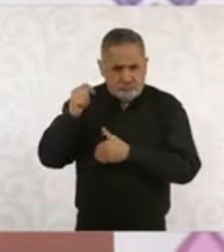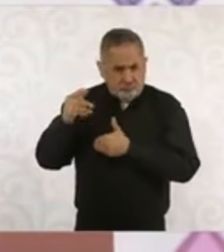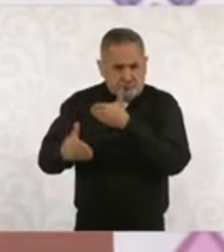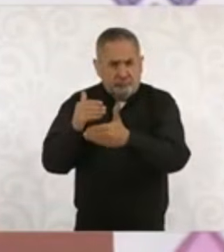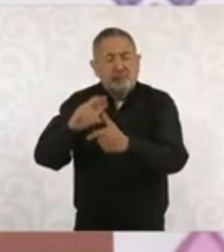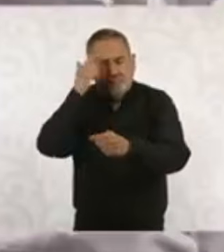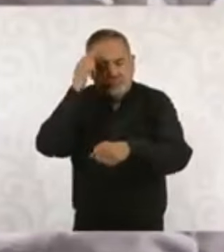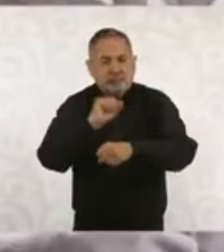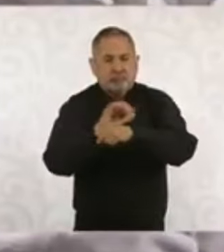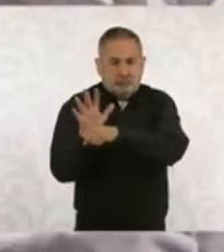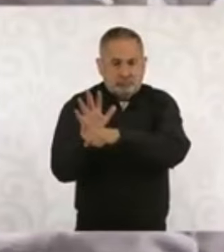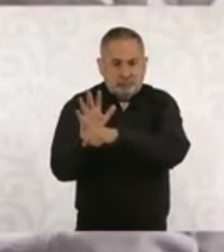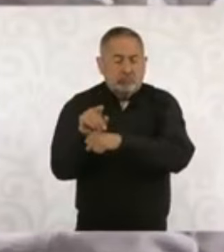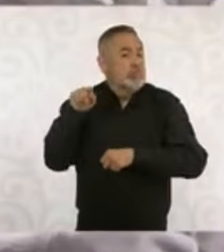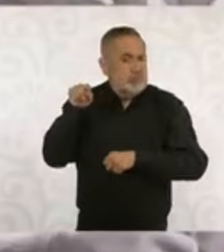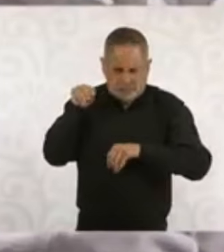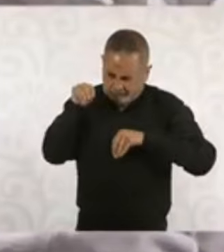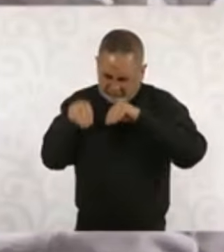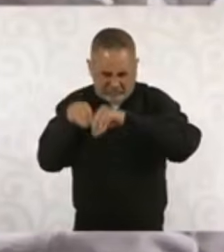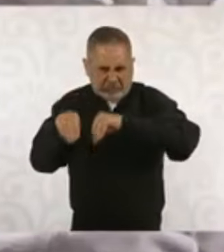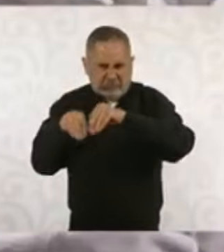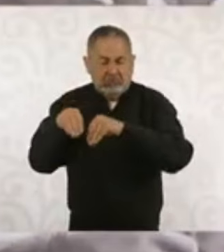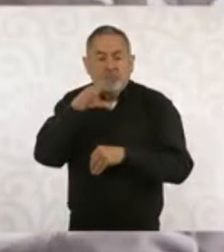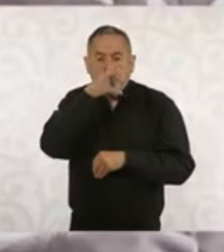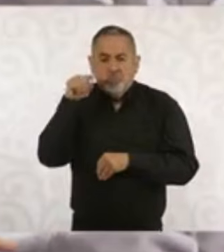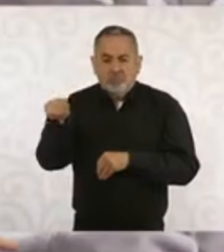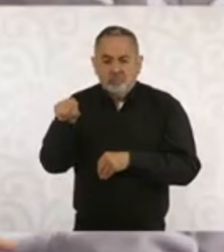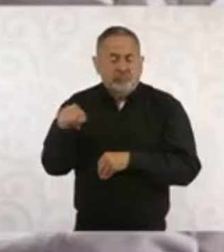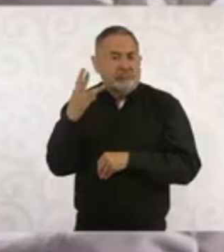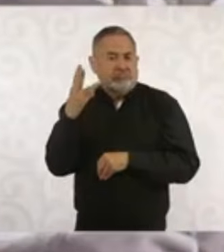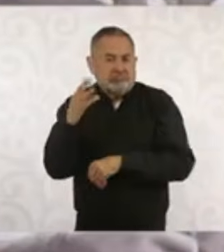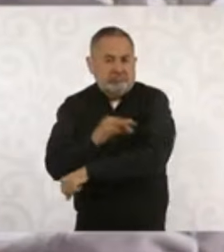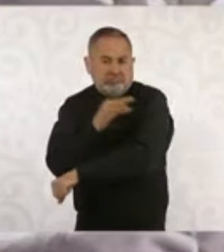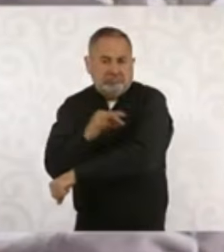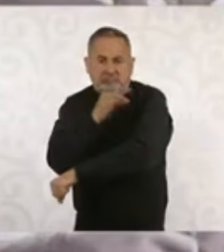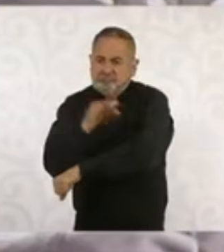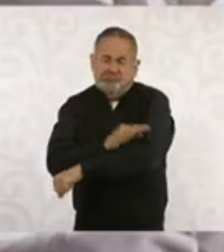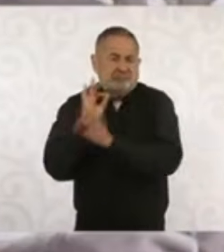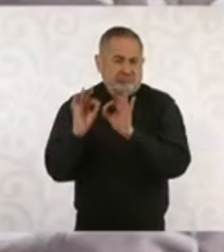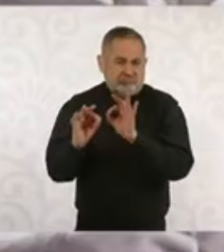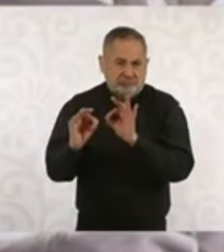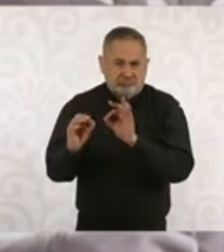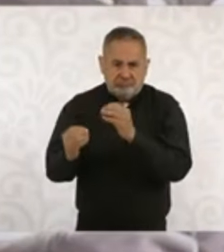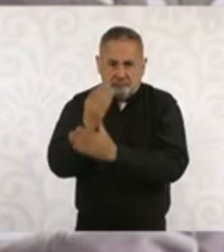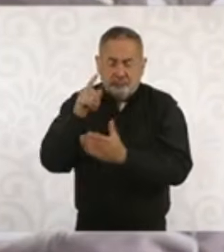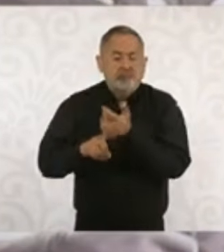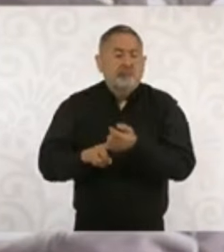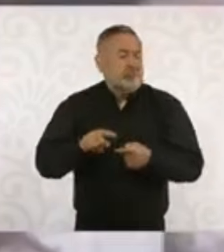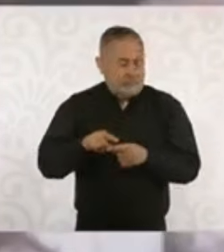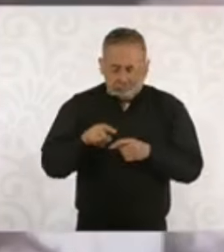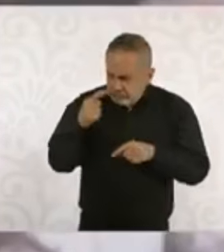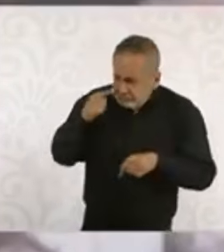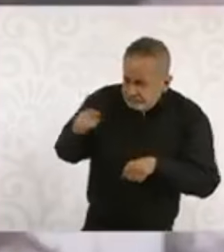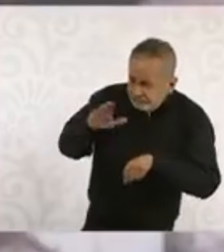que cuando fue COVID, la industria tecnológica cubana creó 3 vacunas que fueron autorizadas por la agencia